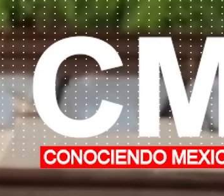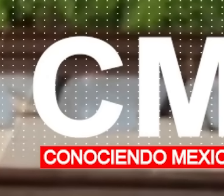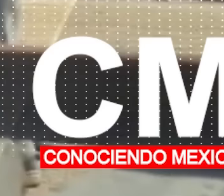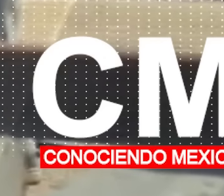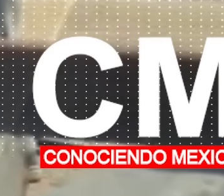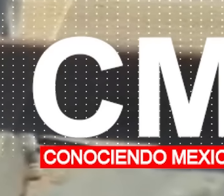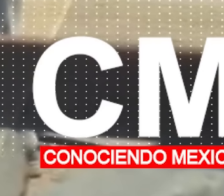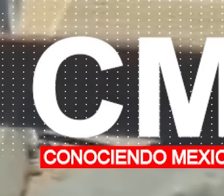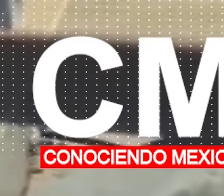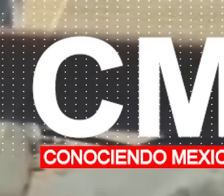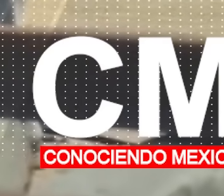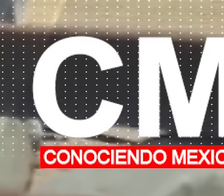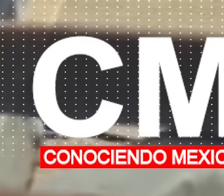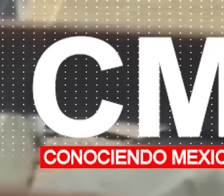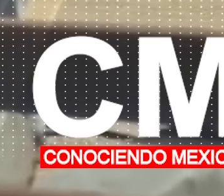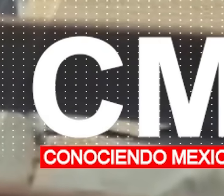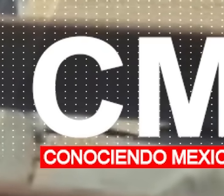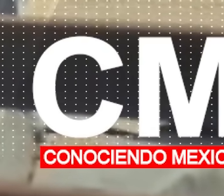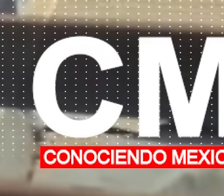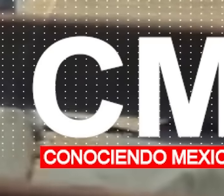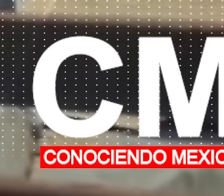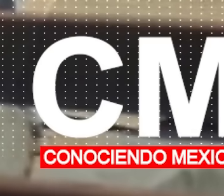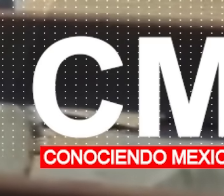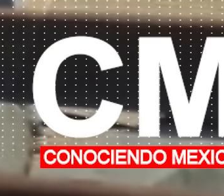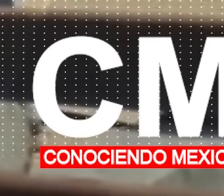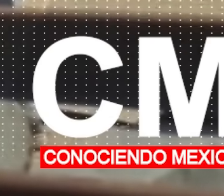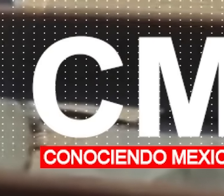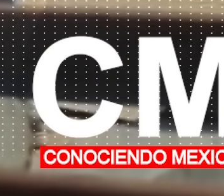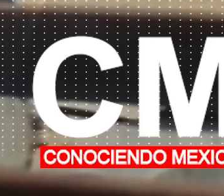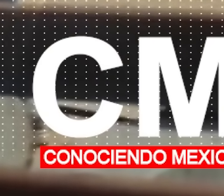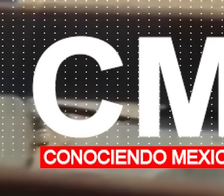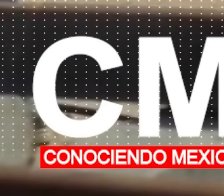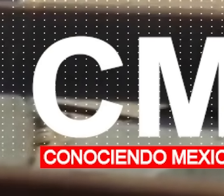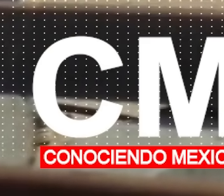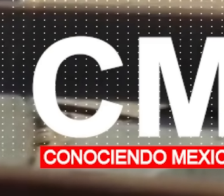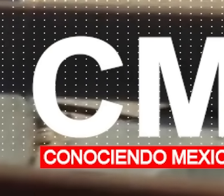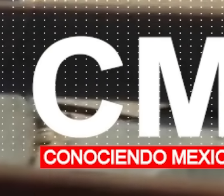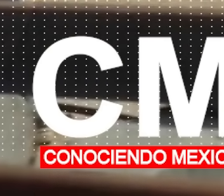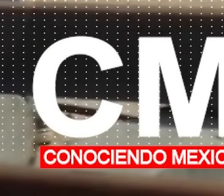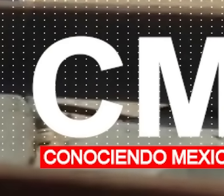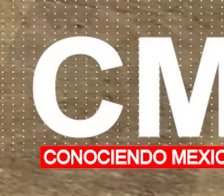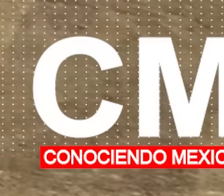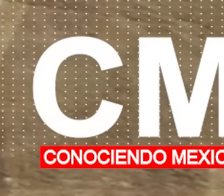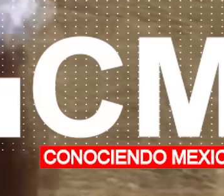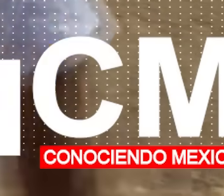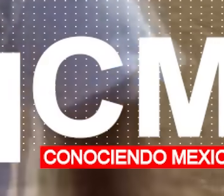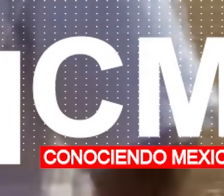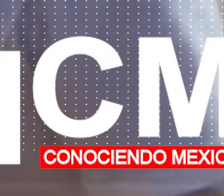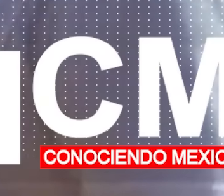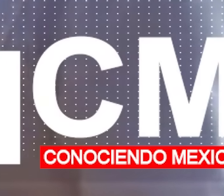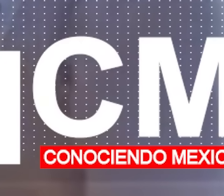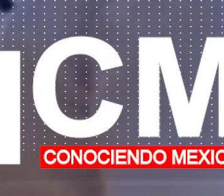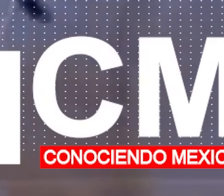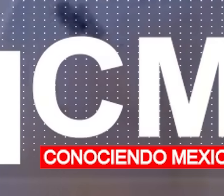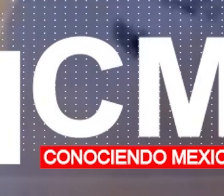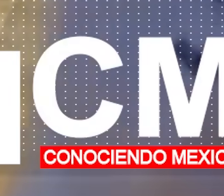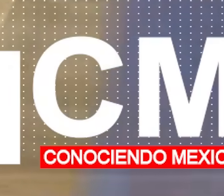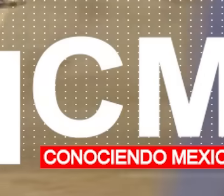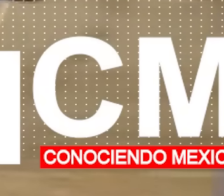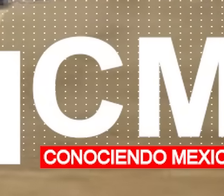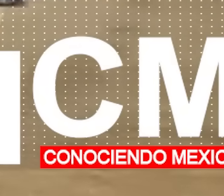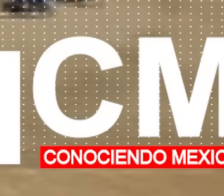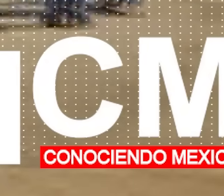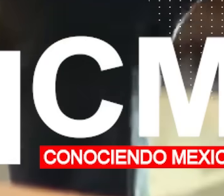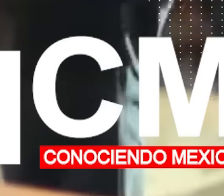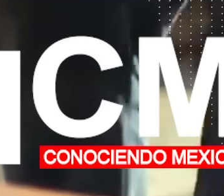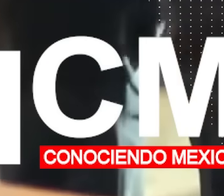los servicios del Registro Público de la Propiedad y el Comercio, dirección del catastro, entre otros incentivos, los cuales convertirán al Estado en un lugar